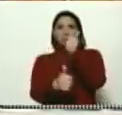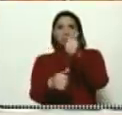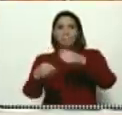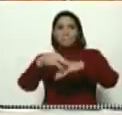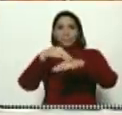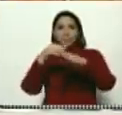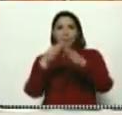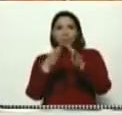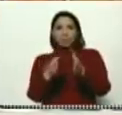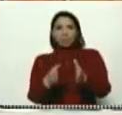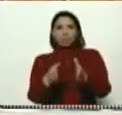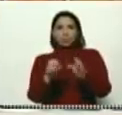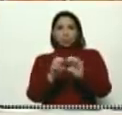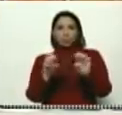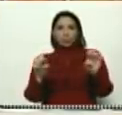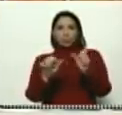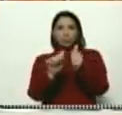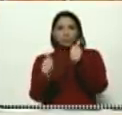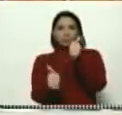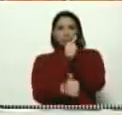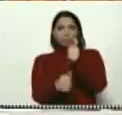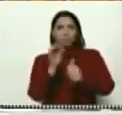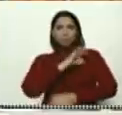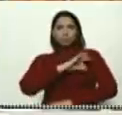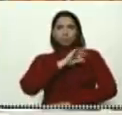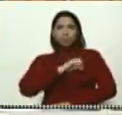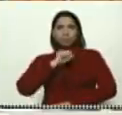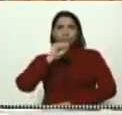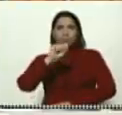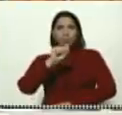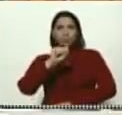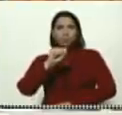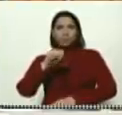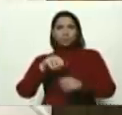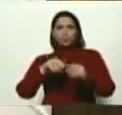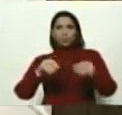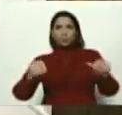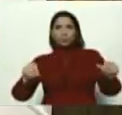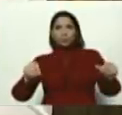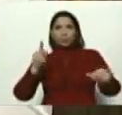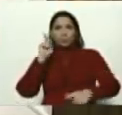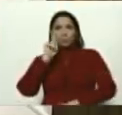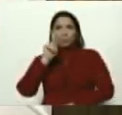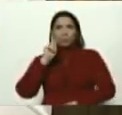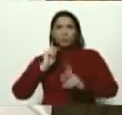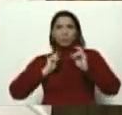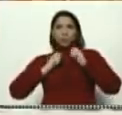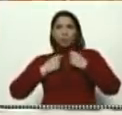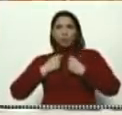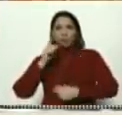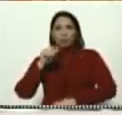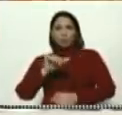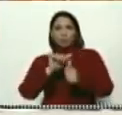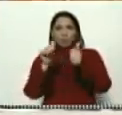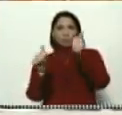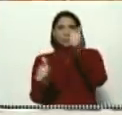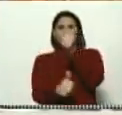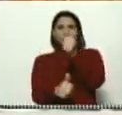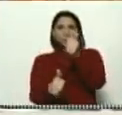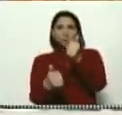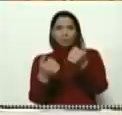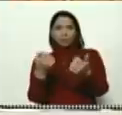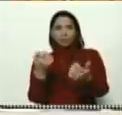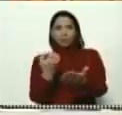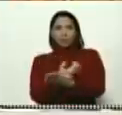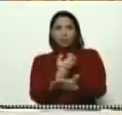Educación, vicepresidente para el Socialismo Social y Territorial, el profesor Aristóbulo Isturiz, y el vicepresidente para la